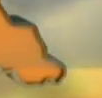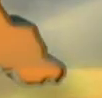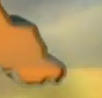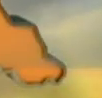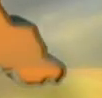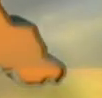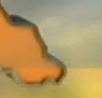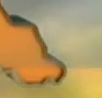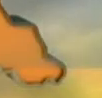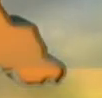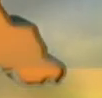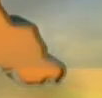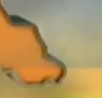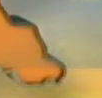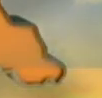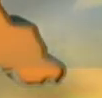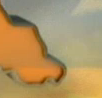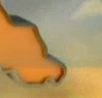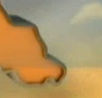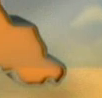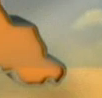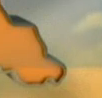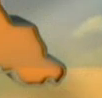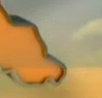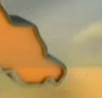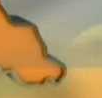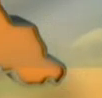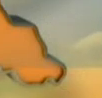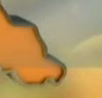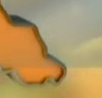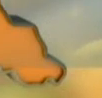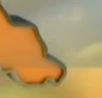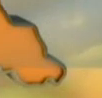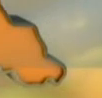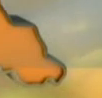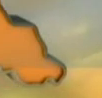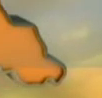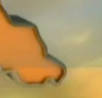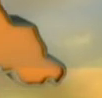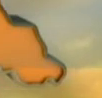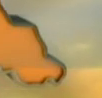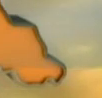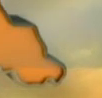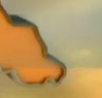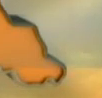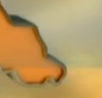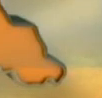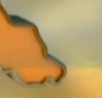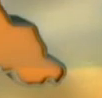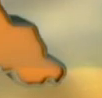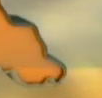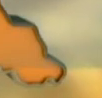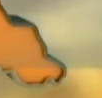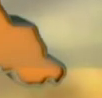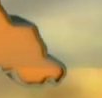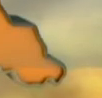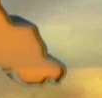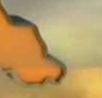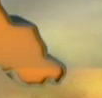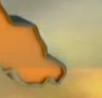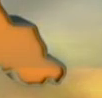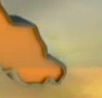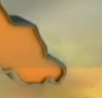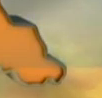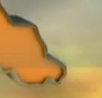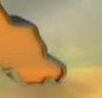por hora mientras tanto en cochabamba pasamos de condiciones agradables y temperaturas en 25 durante el día a pocas nubes